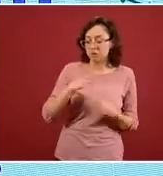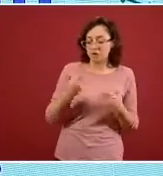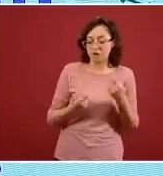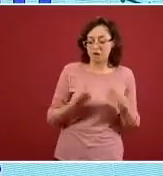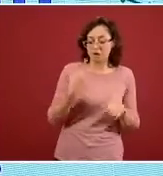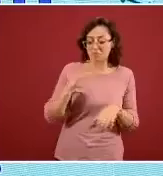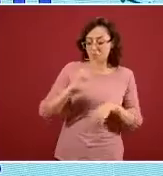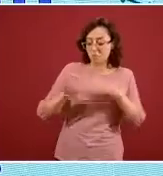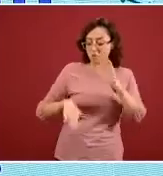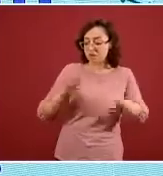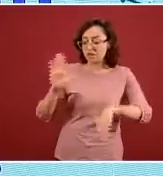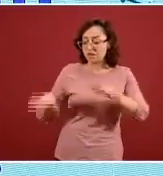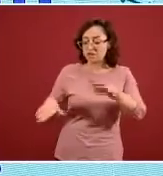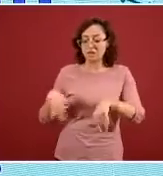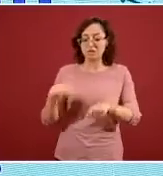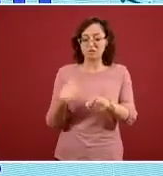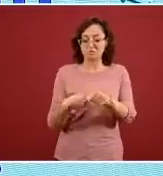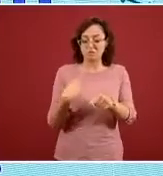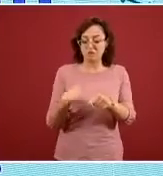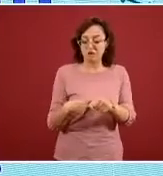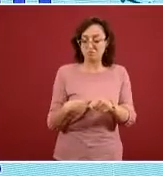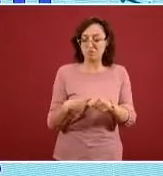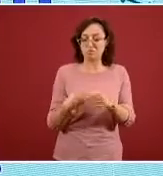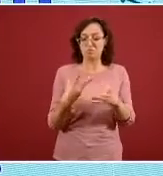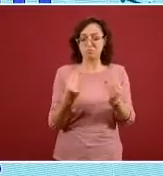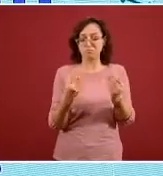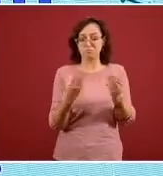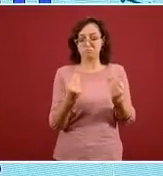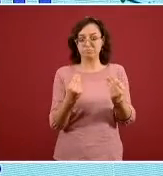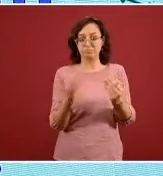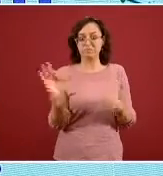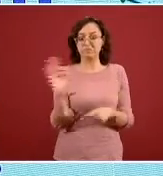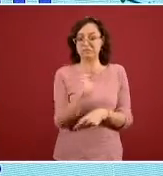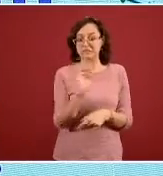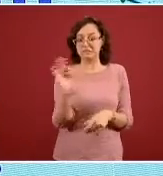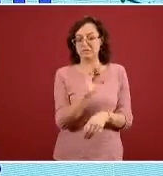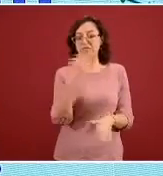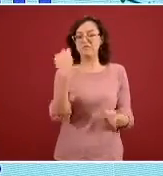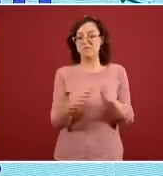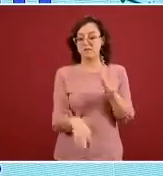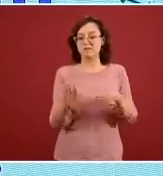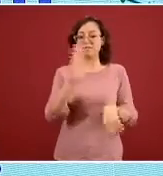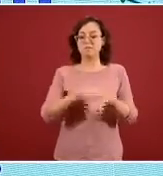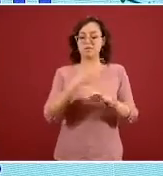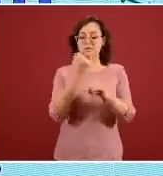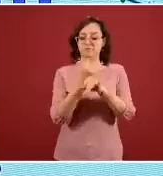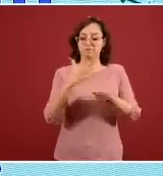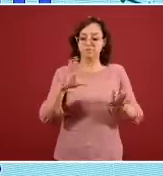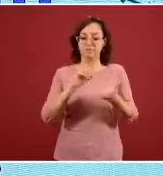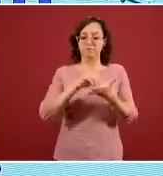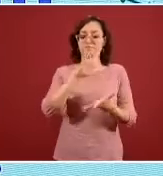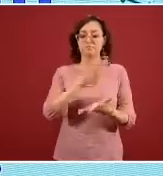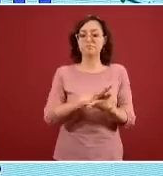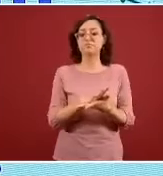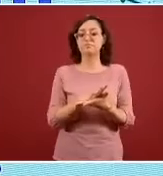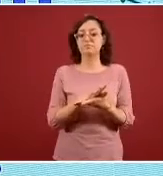lo más probable es que hay una serie de datos que aún faltan por registrar,